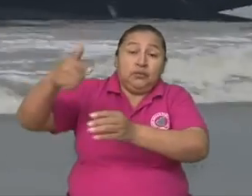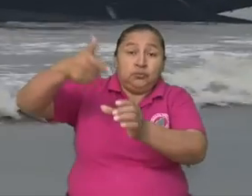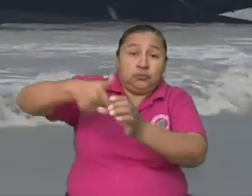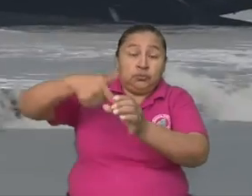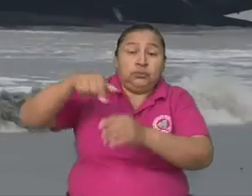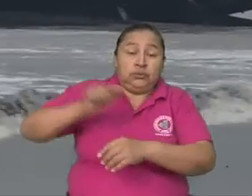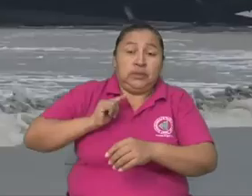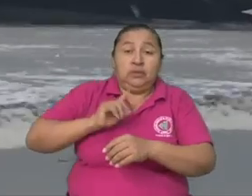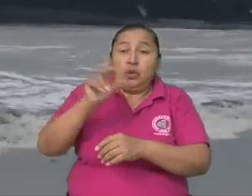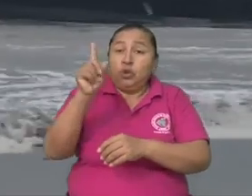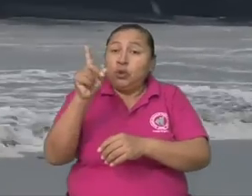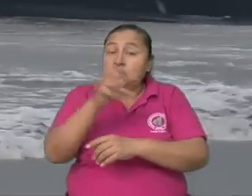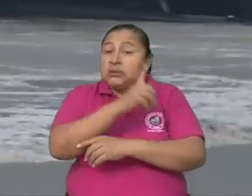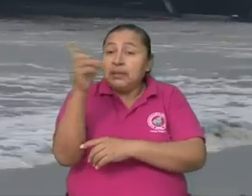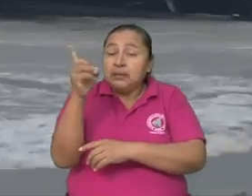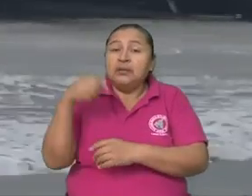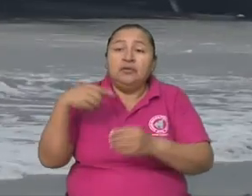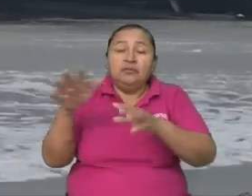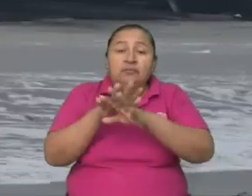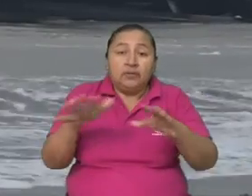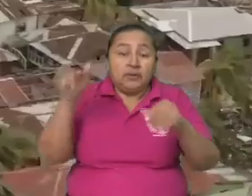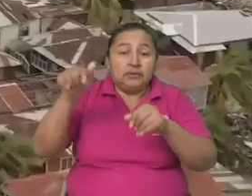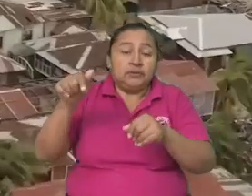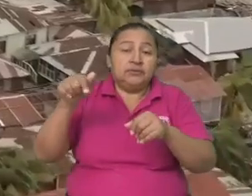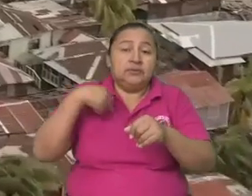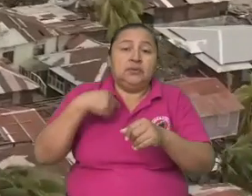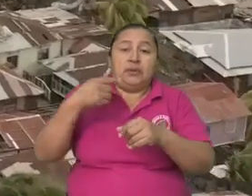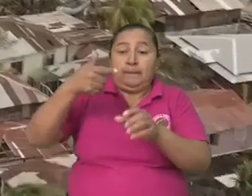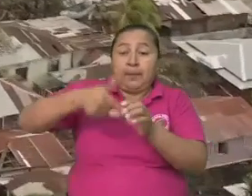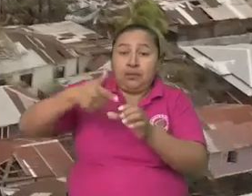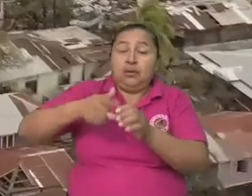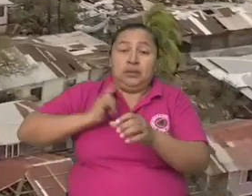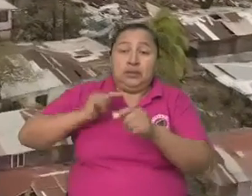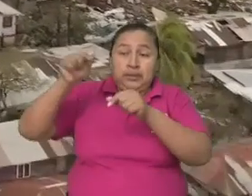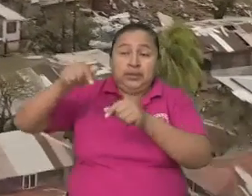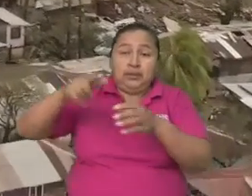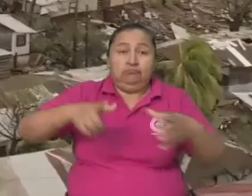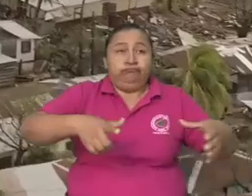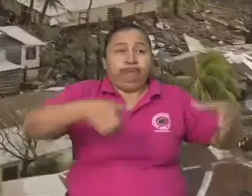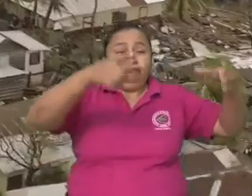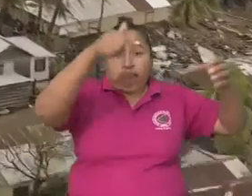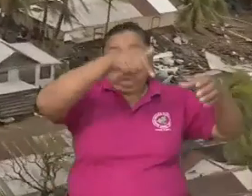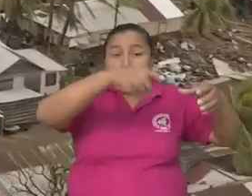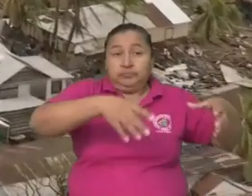cumplía la finalización del petróleo que tenía la